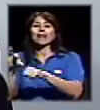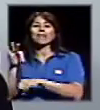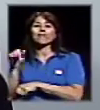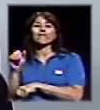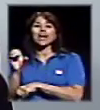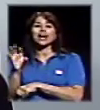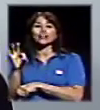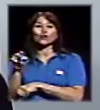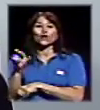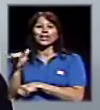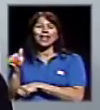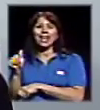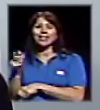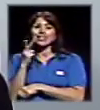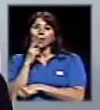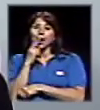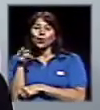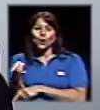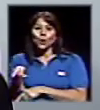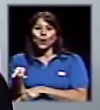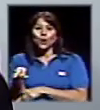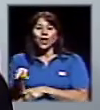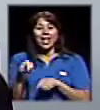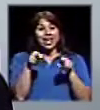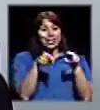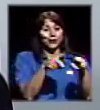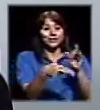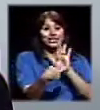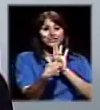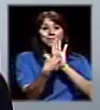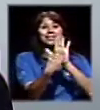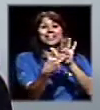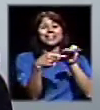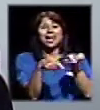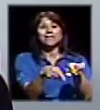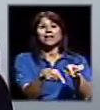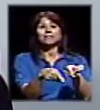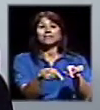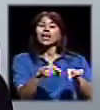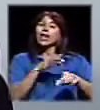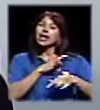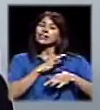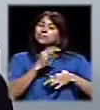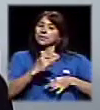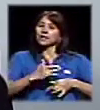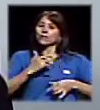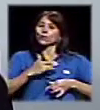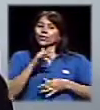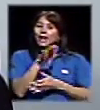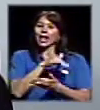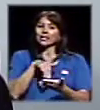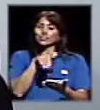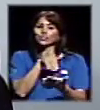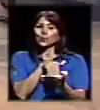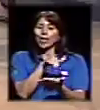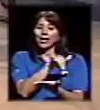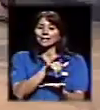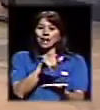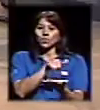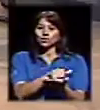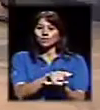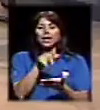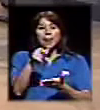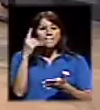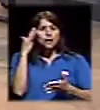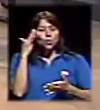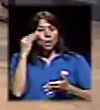Representaba el espíritu, digamos, de la ciudad de San José, preocupado por el tema de la movilidad